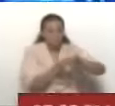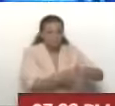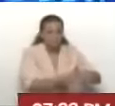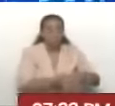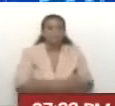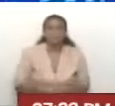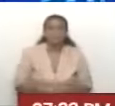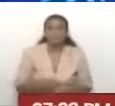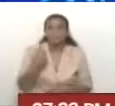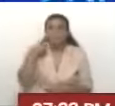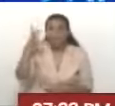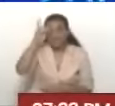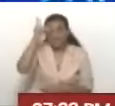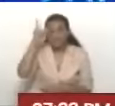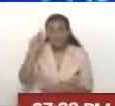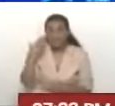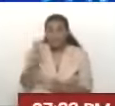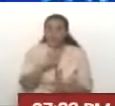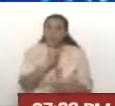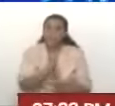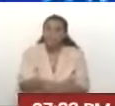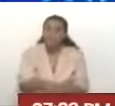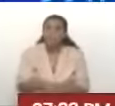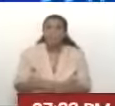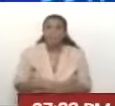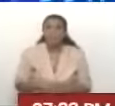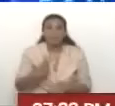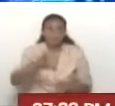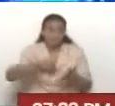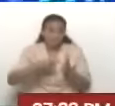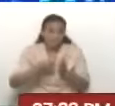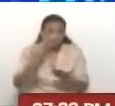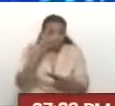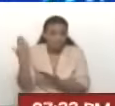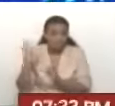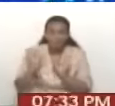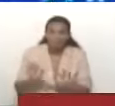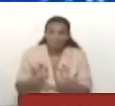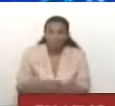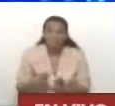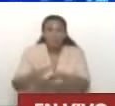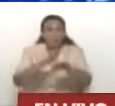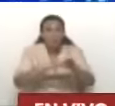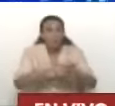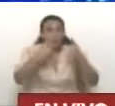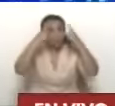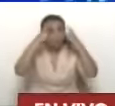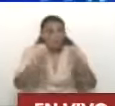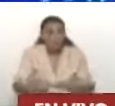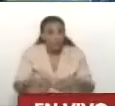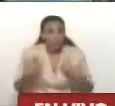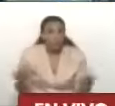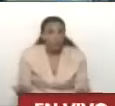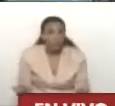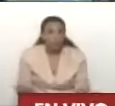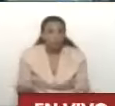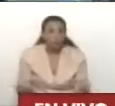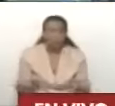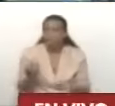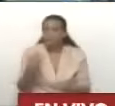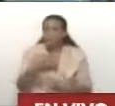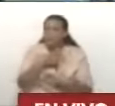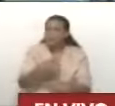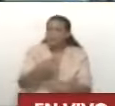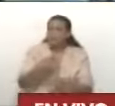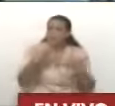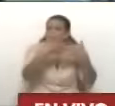Rodríguez responde a Bloomberg. Usted sabe lo que significa eso. Lo llamamos a profesionalismo, no hay deflación. Esto es